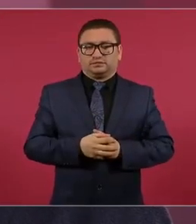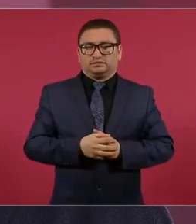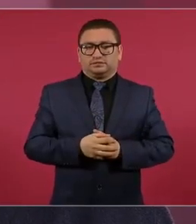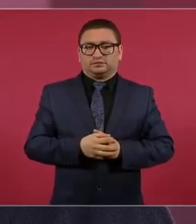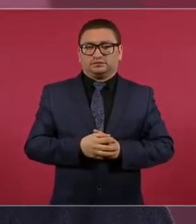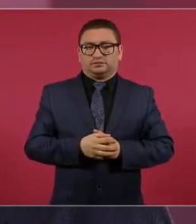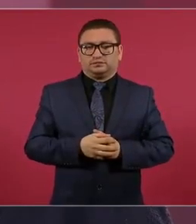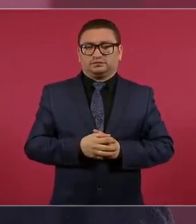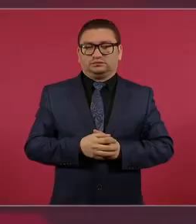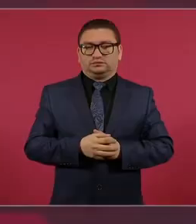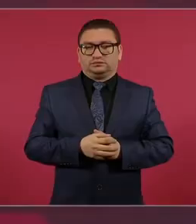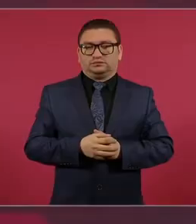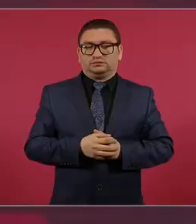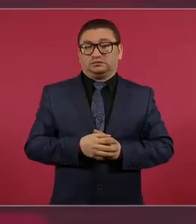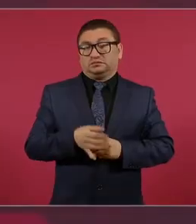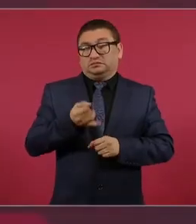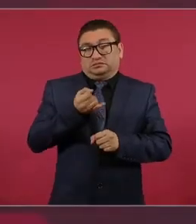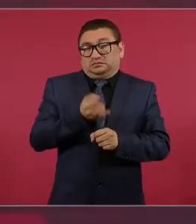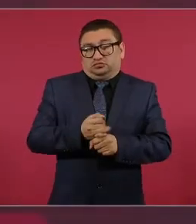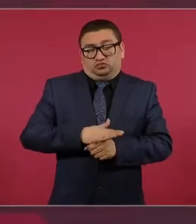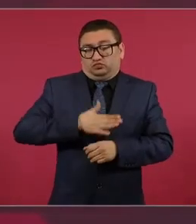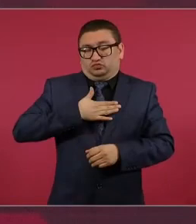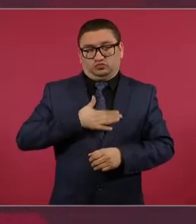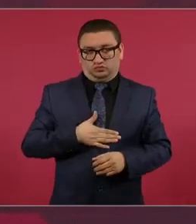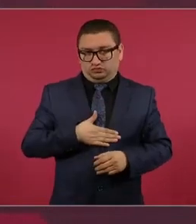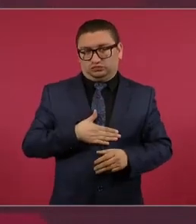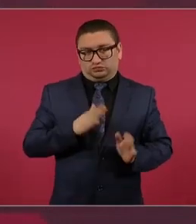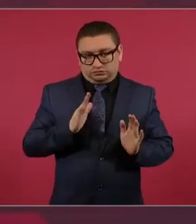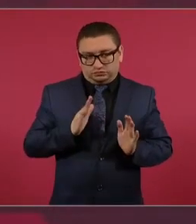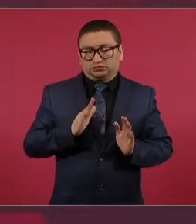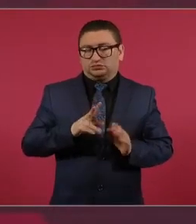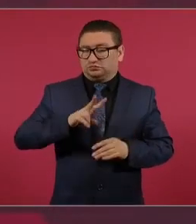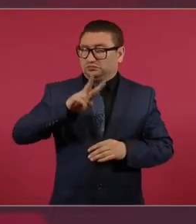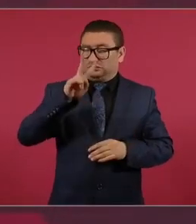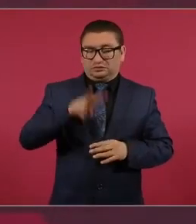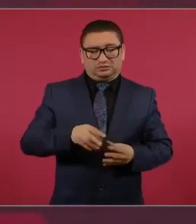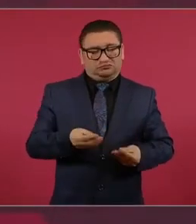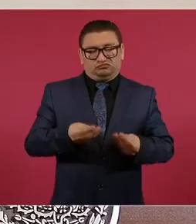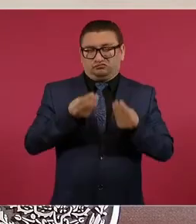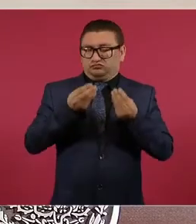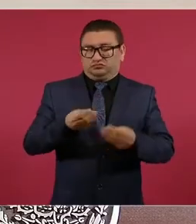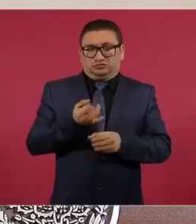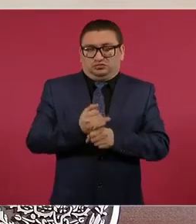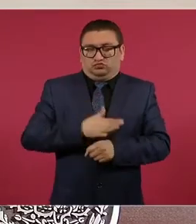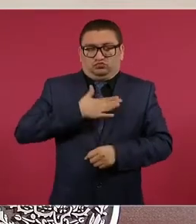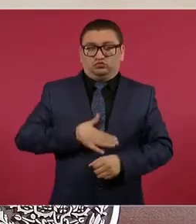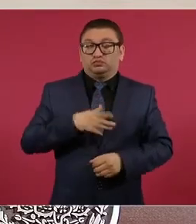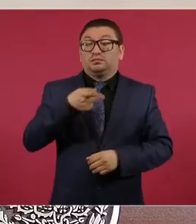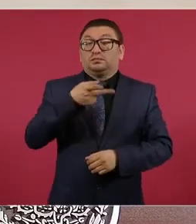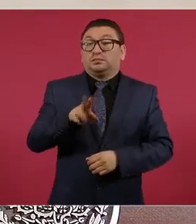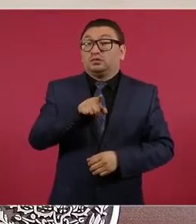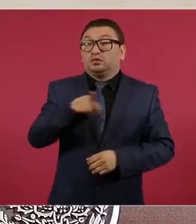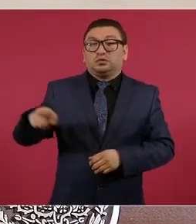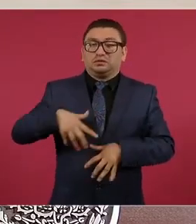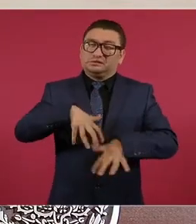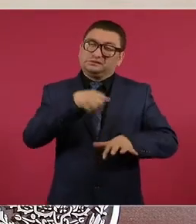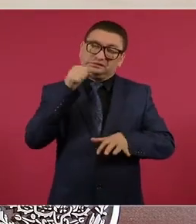y es muy Injusto Mucho mucho muy Injusto Pero ellos